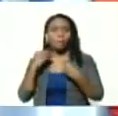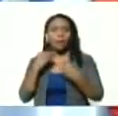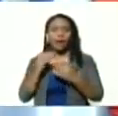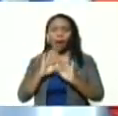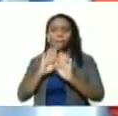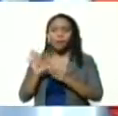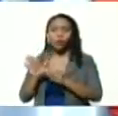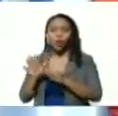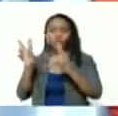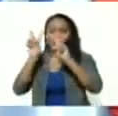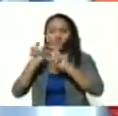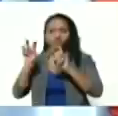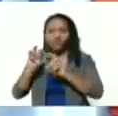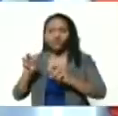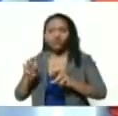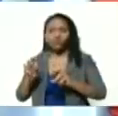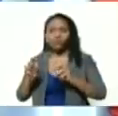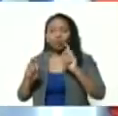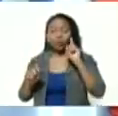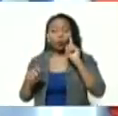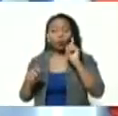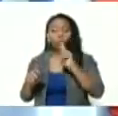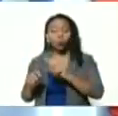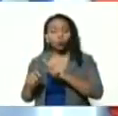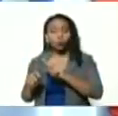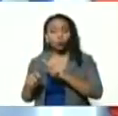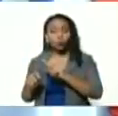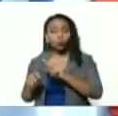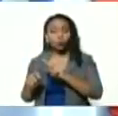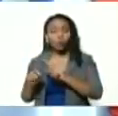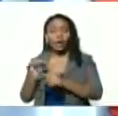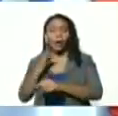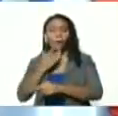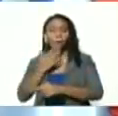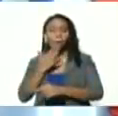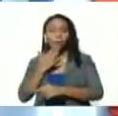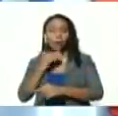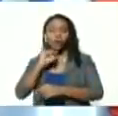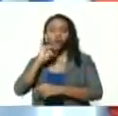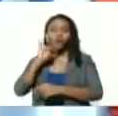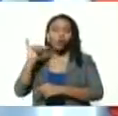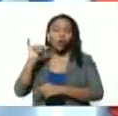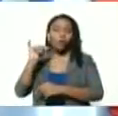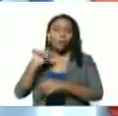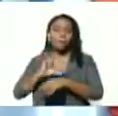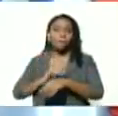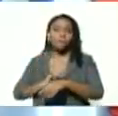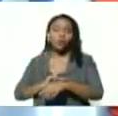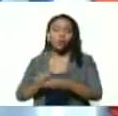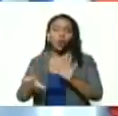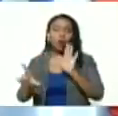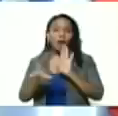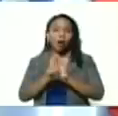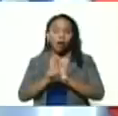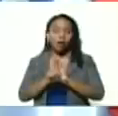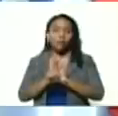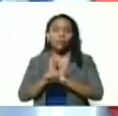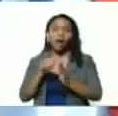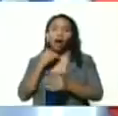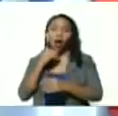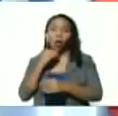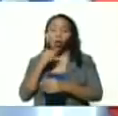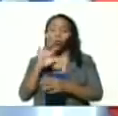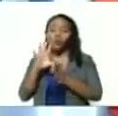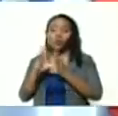favorecer a los investigados. Ojo con esto. Ejemplo, informes médicos legales, manipulación que arroja un